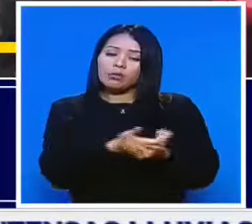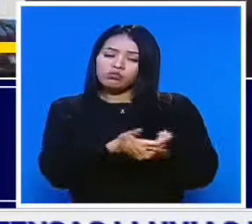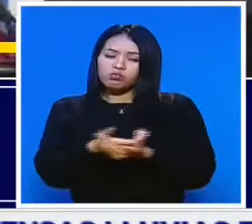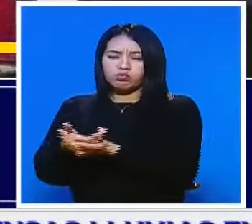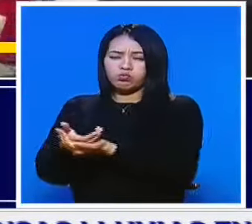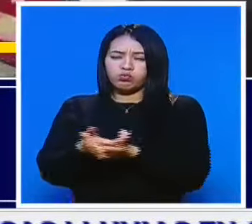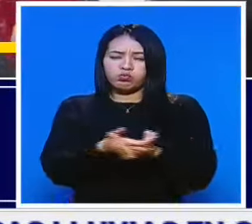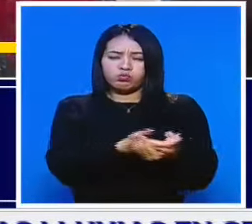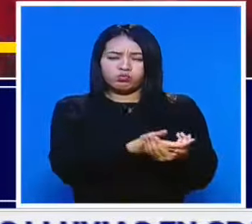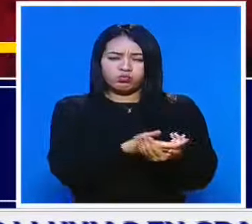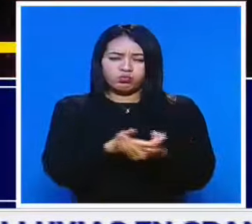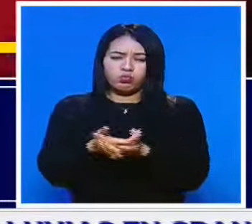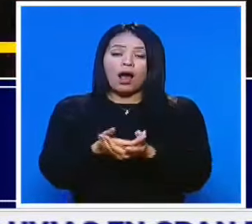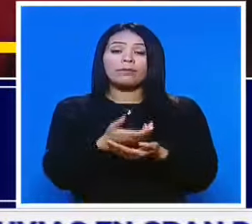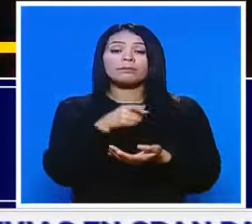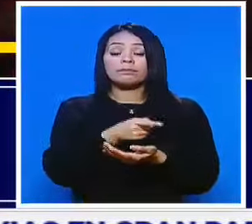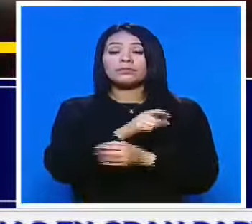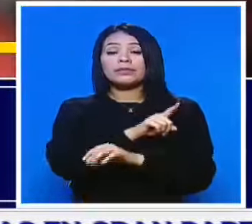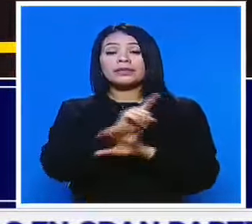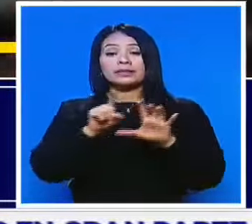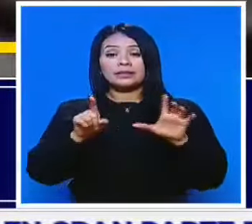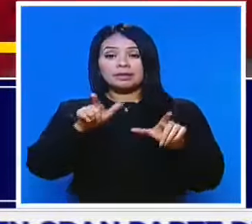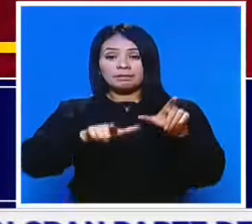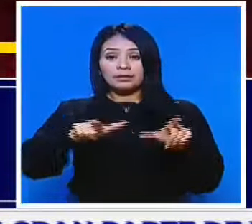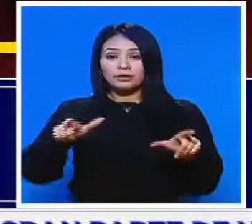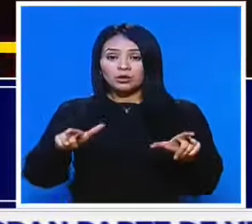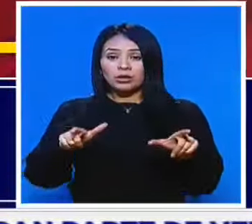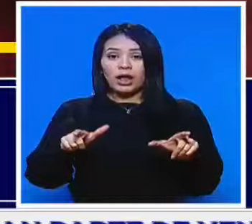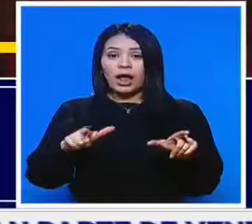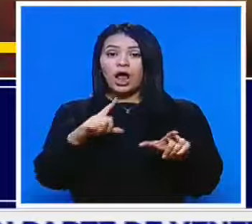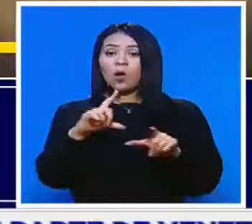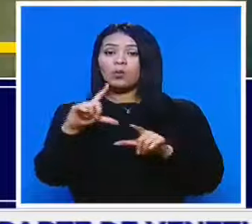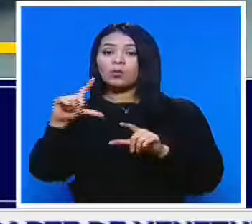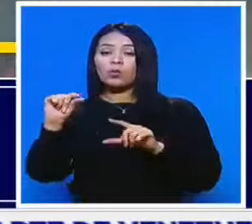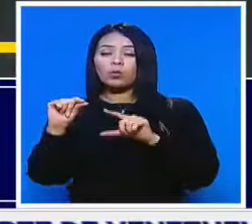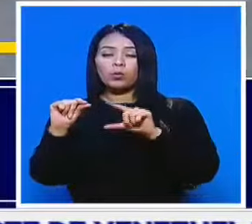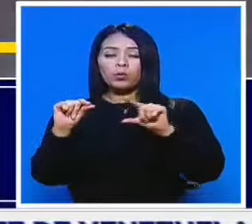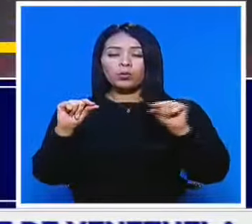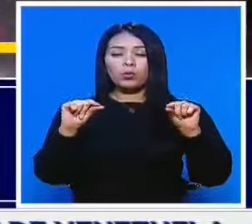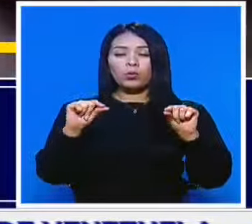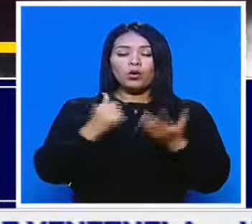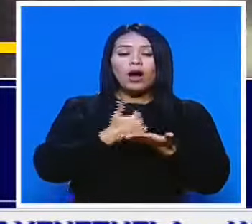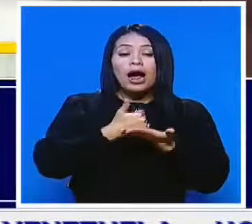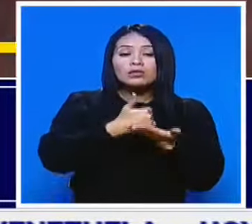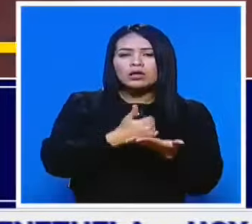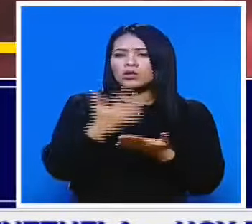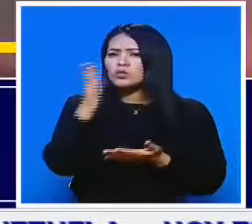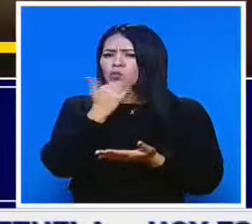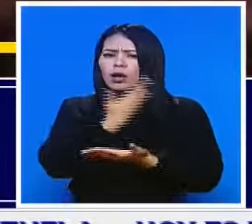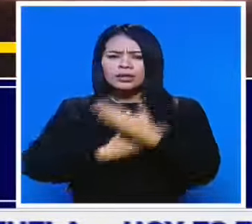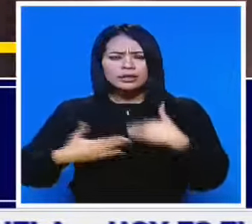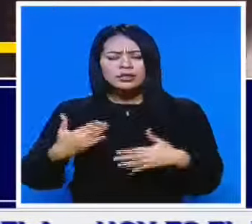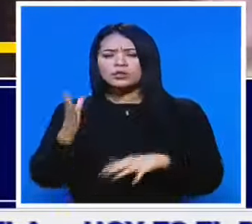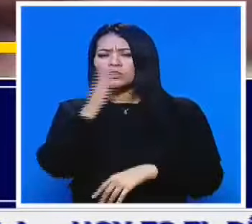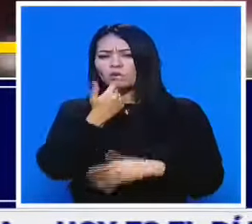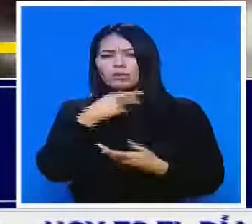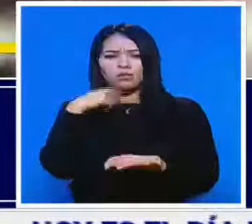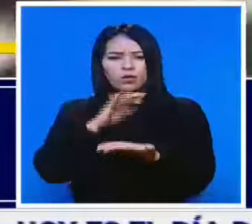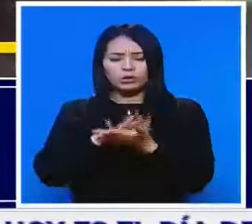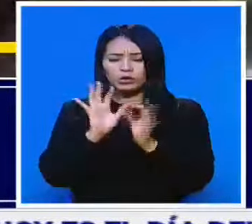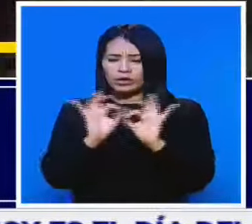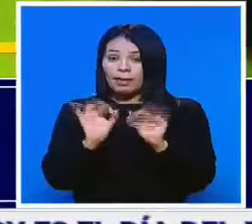refrescando el área donde 16 personas tuvieron que ser desalojadas. No existen fallecidos ni lesionados, pero sí un total